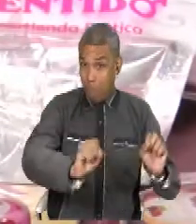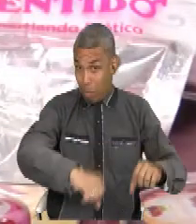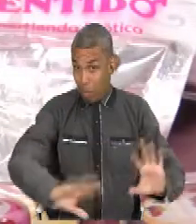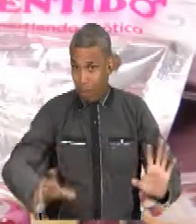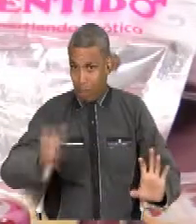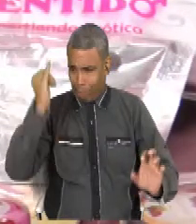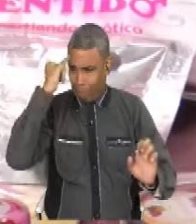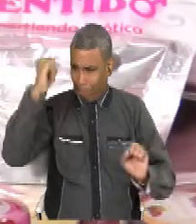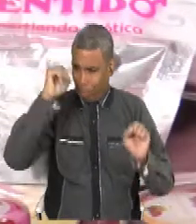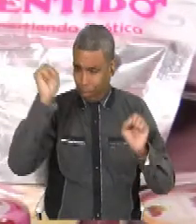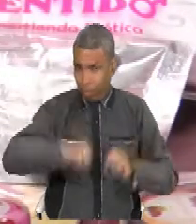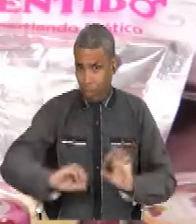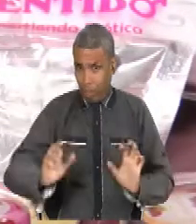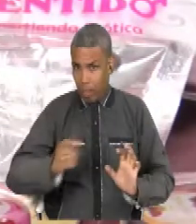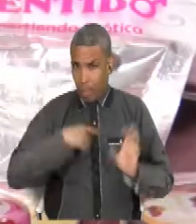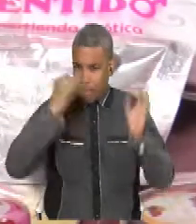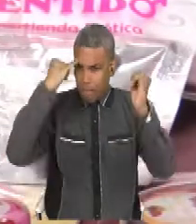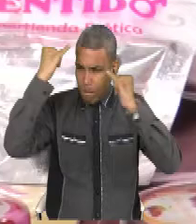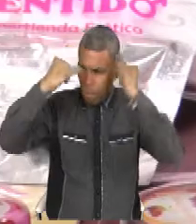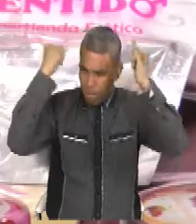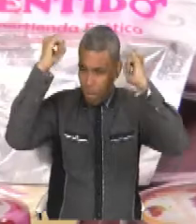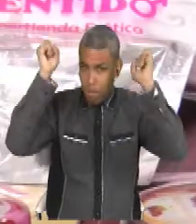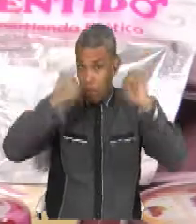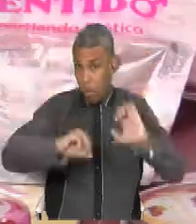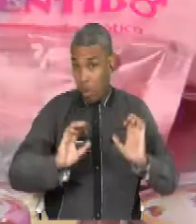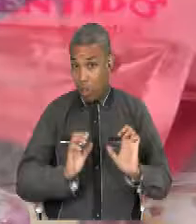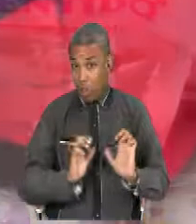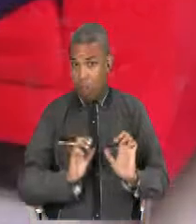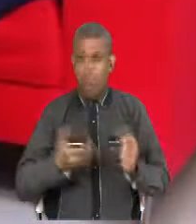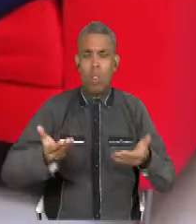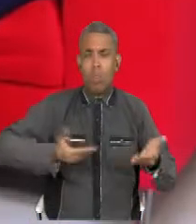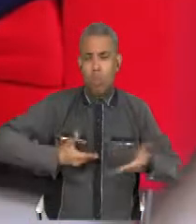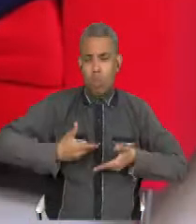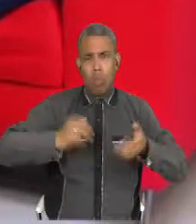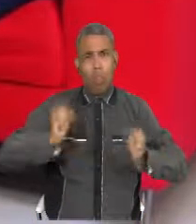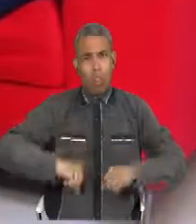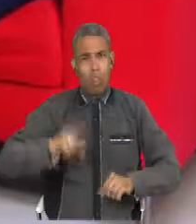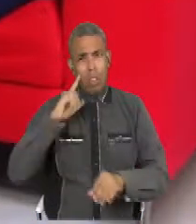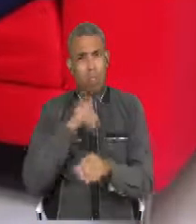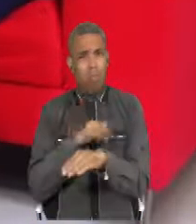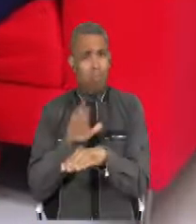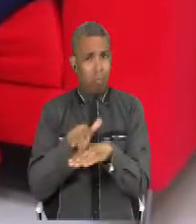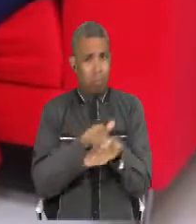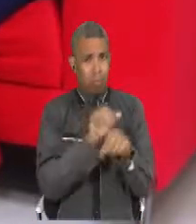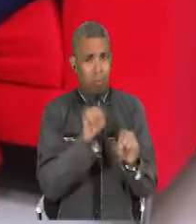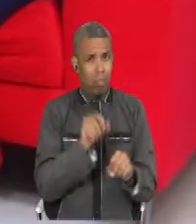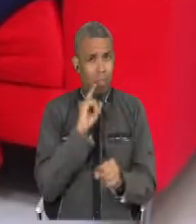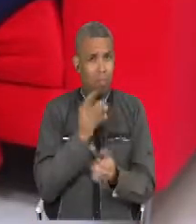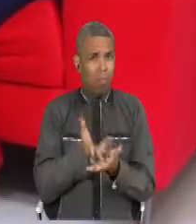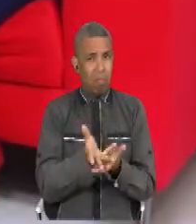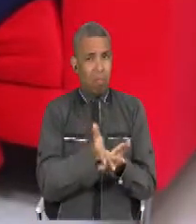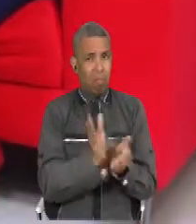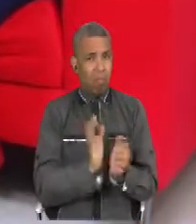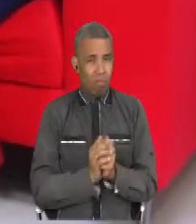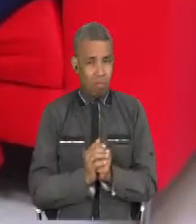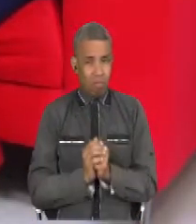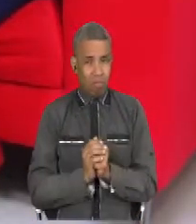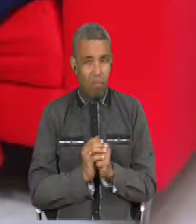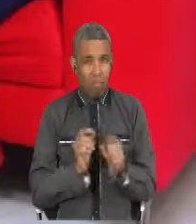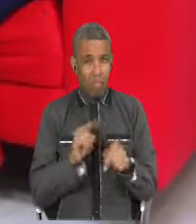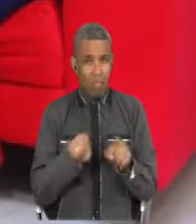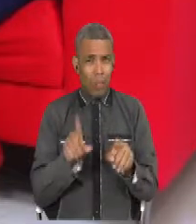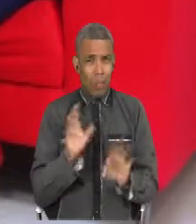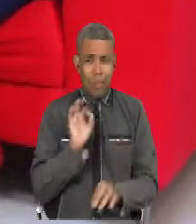que todo depende también de la creatividad, y que nosotros pues obviamente en el local también les damos como algunos tips, porque hay mujeres que yo nunca me he